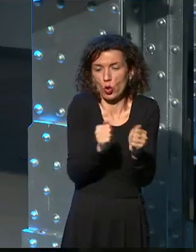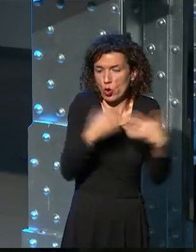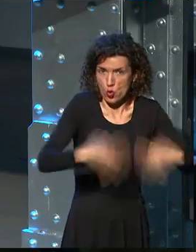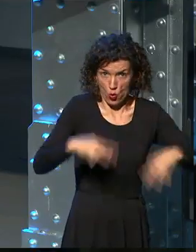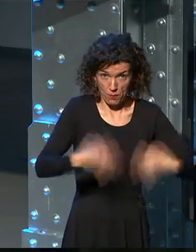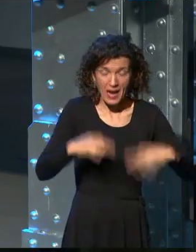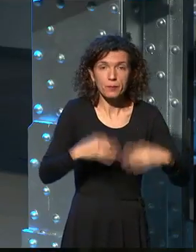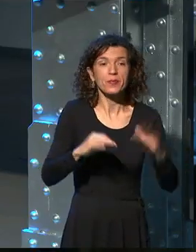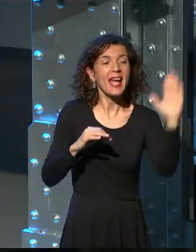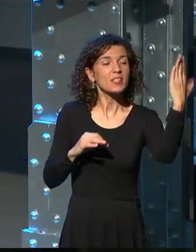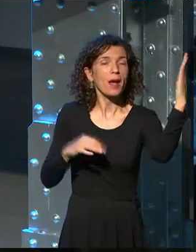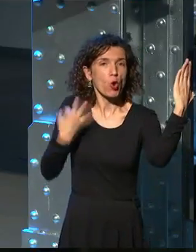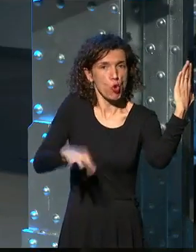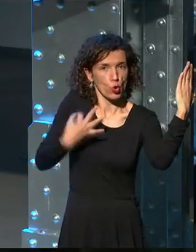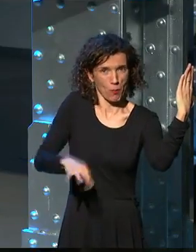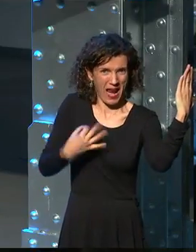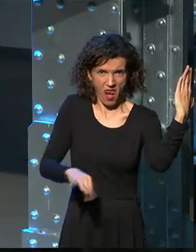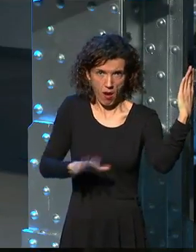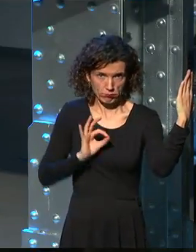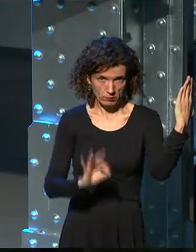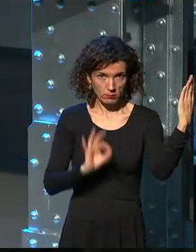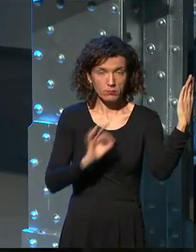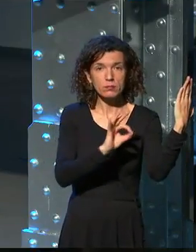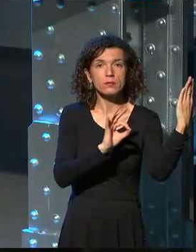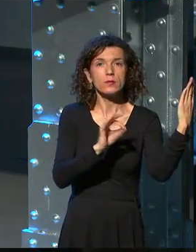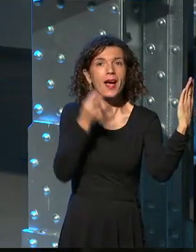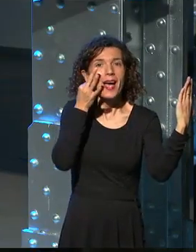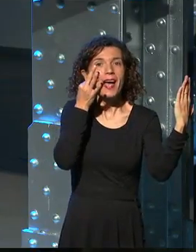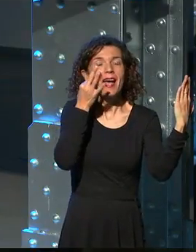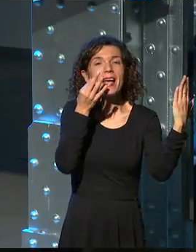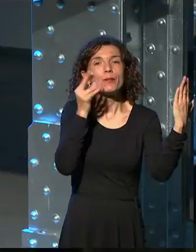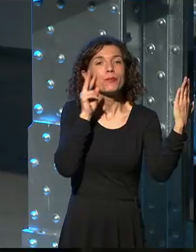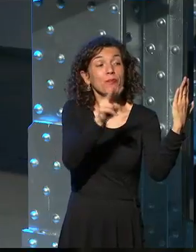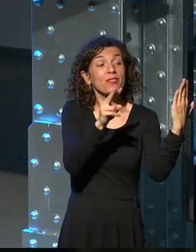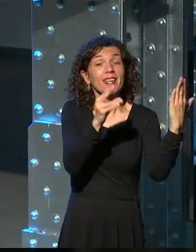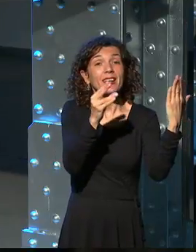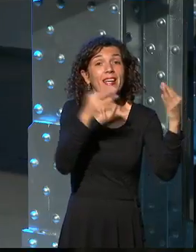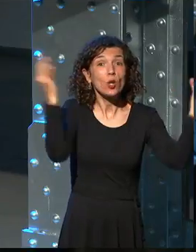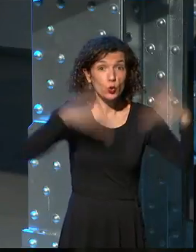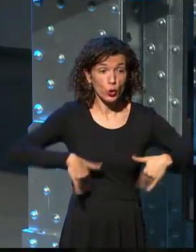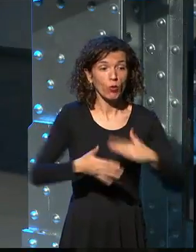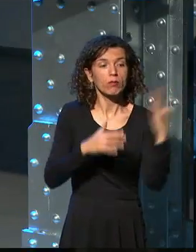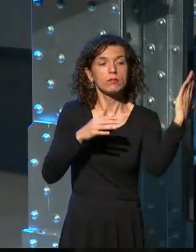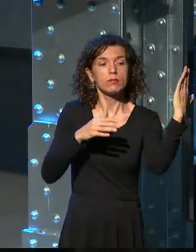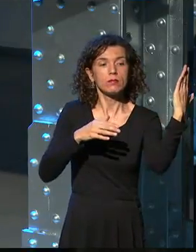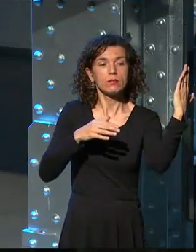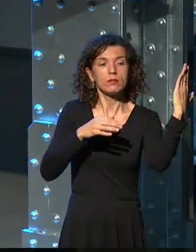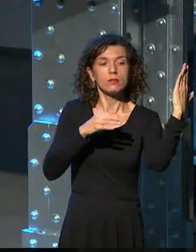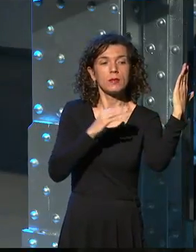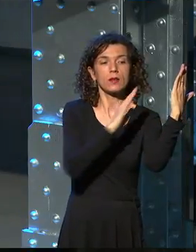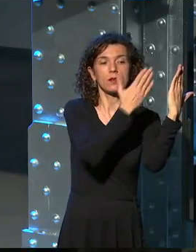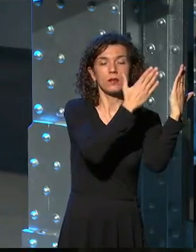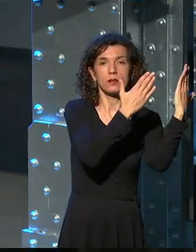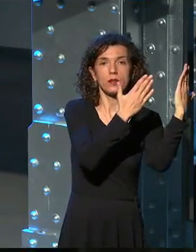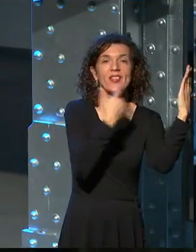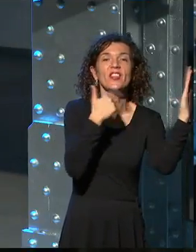normales. El espejo es un espejo normal, pero la ilusión está jugando con nuestras expectativas y con